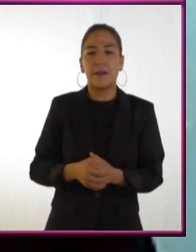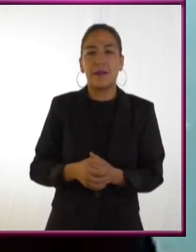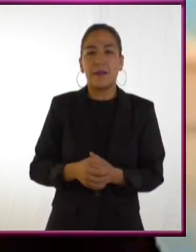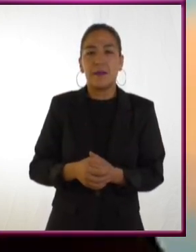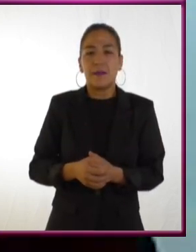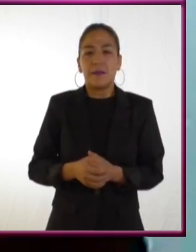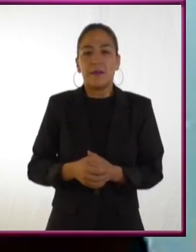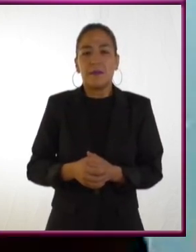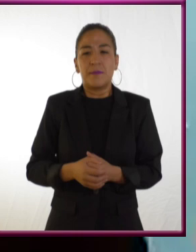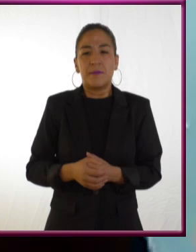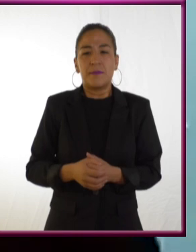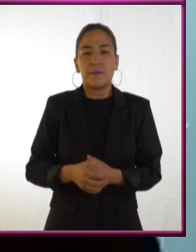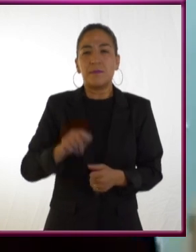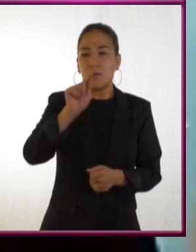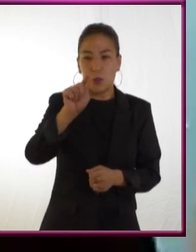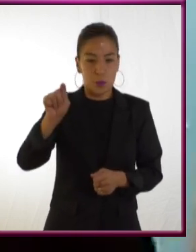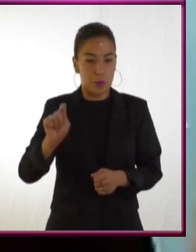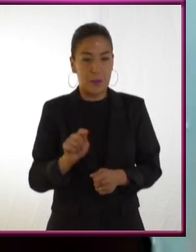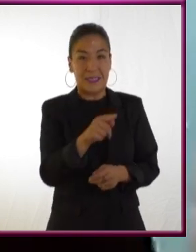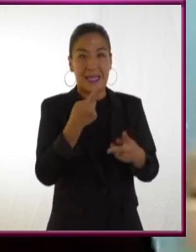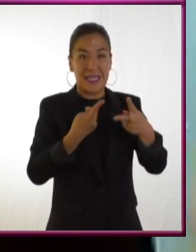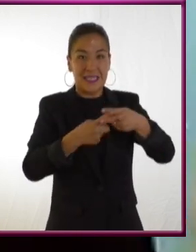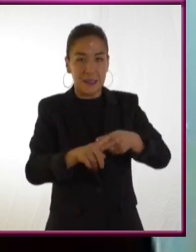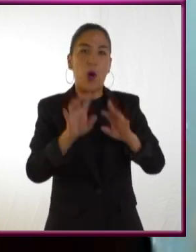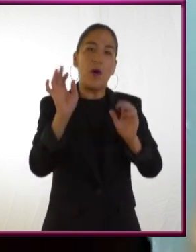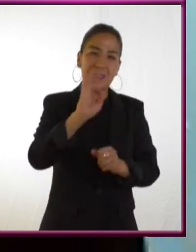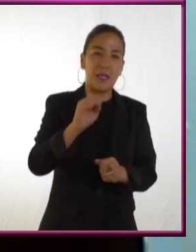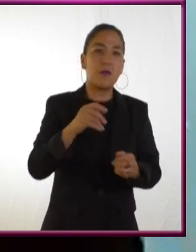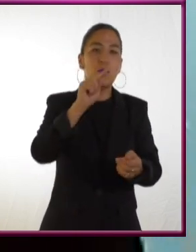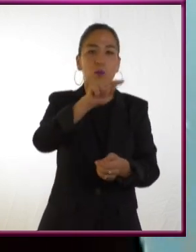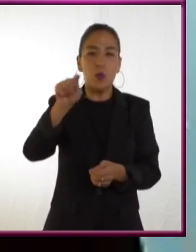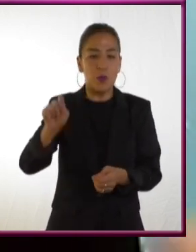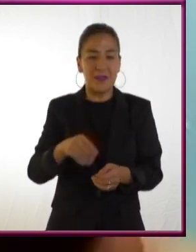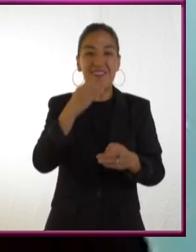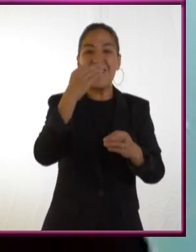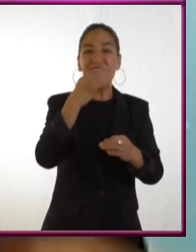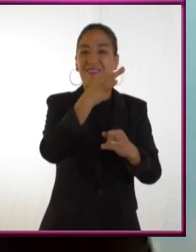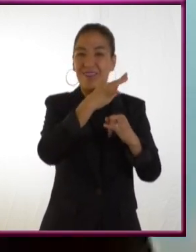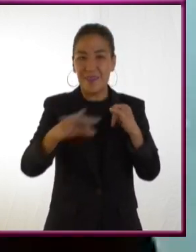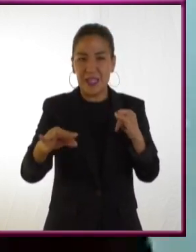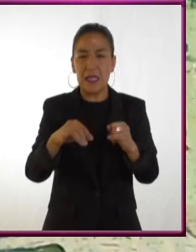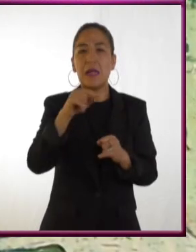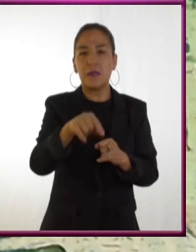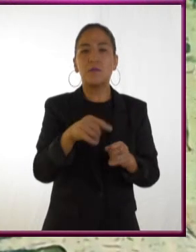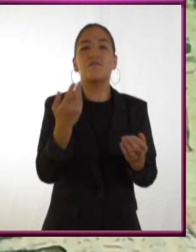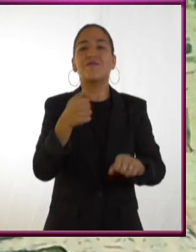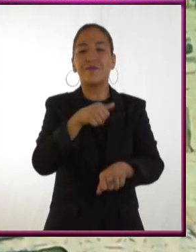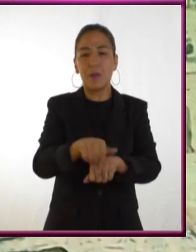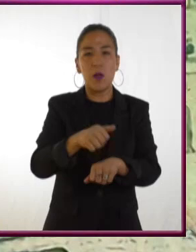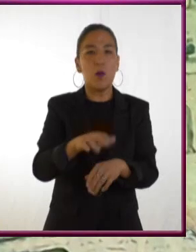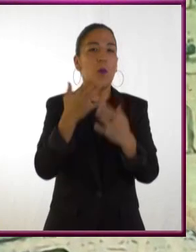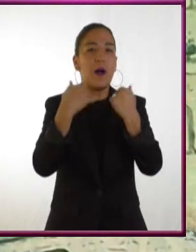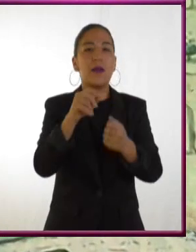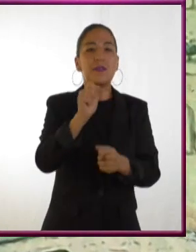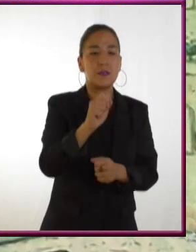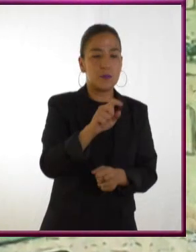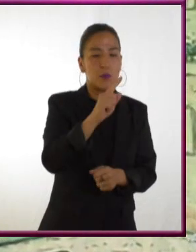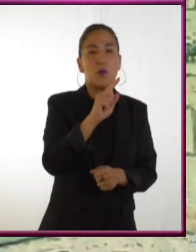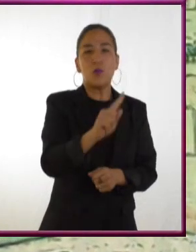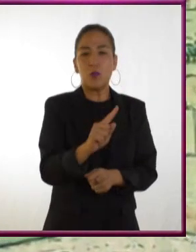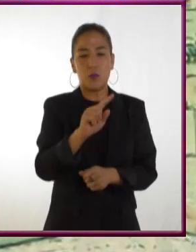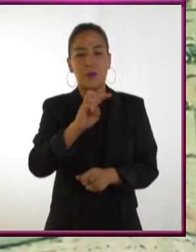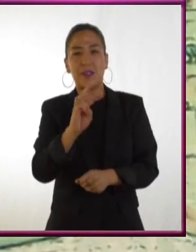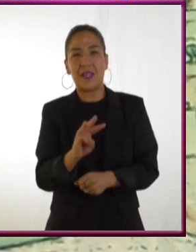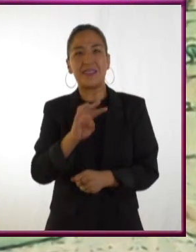que tengan, que es el punto inicial y el punto final, esos son los únicos puntos que pueden tener un número impar de puentes llegando hacia